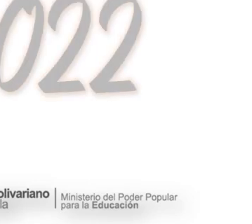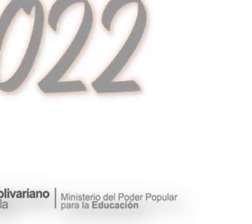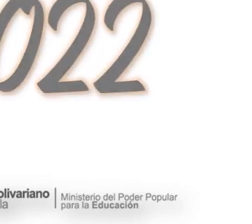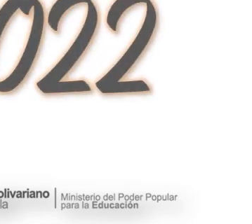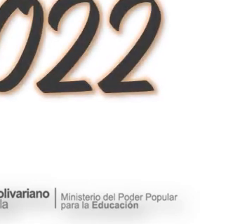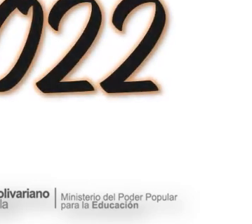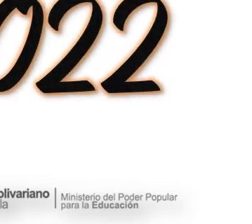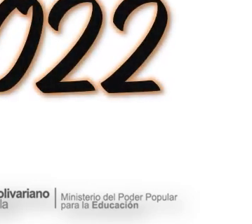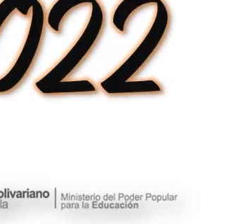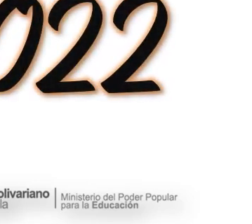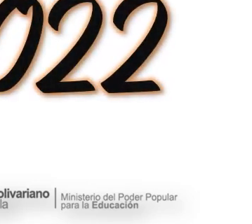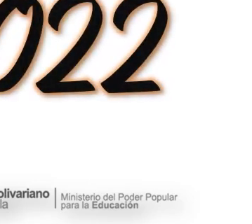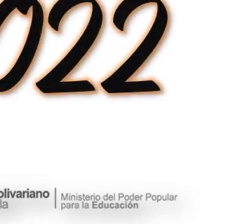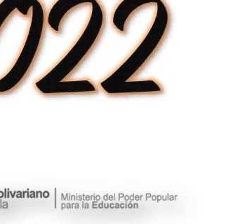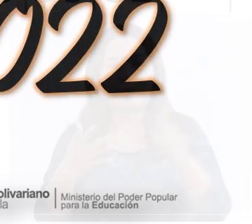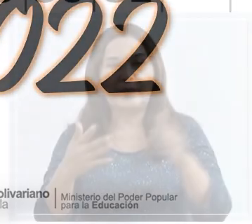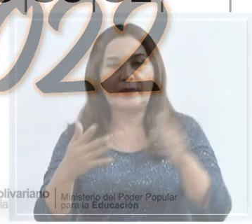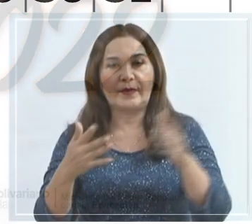marzo